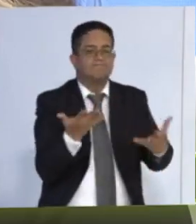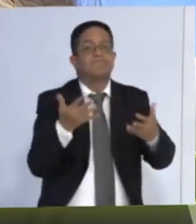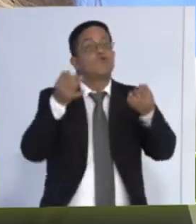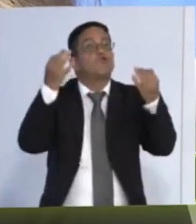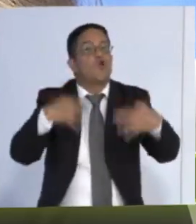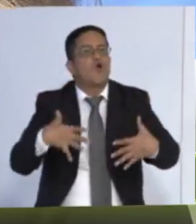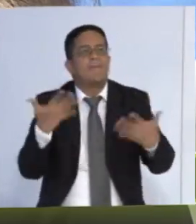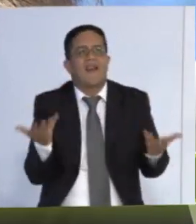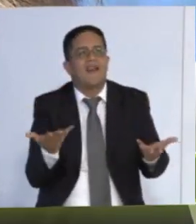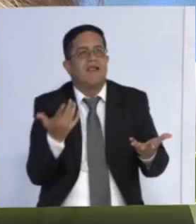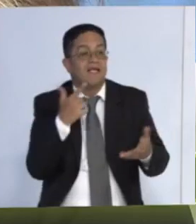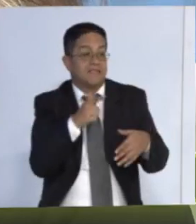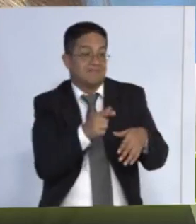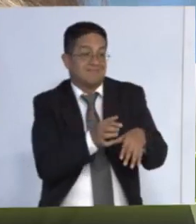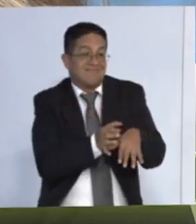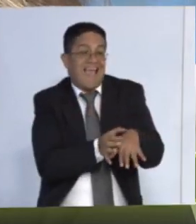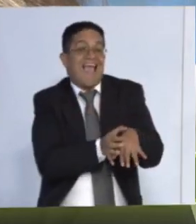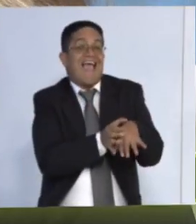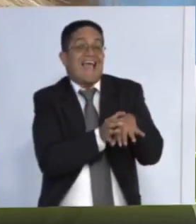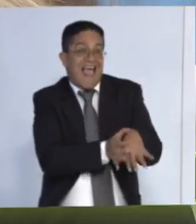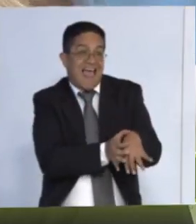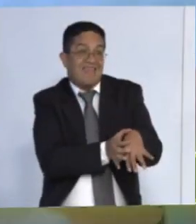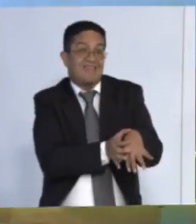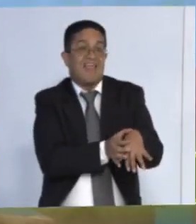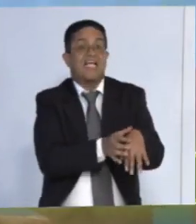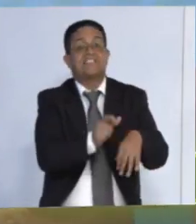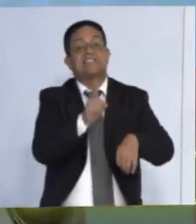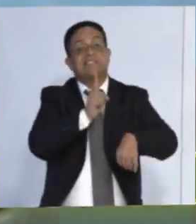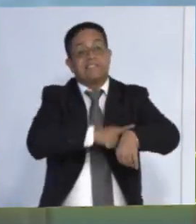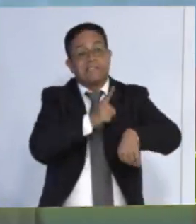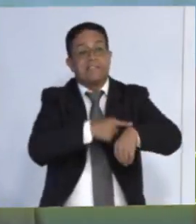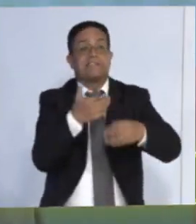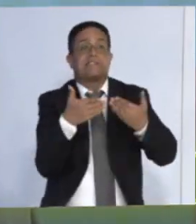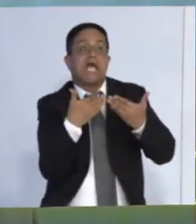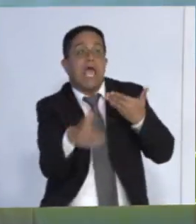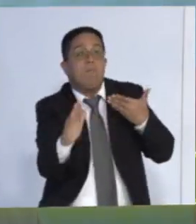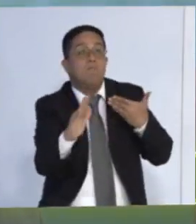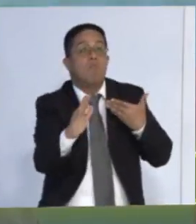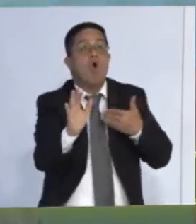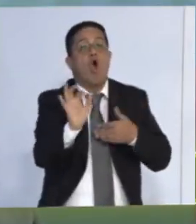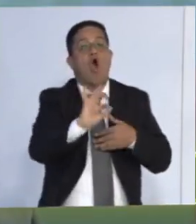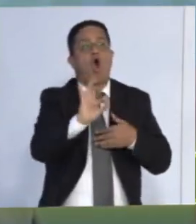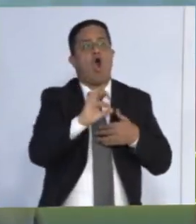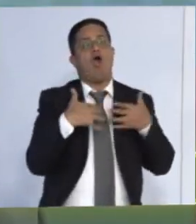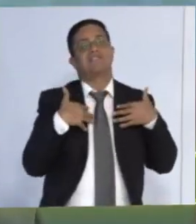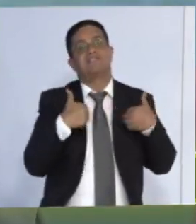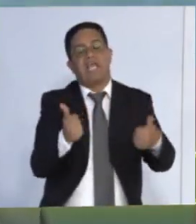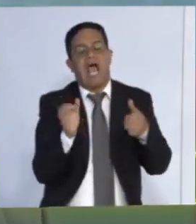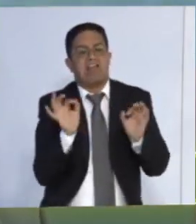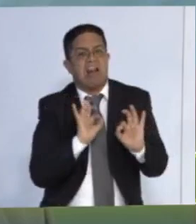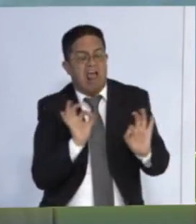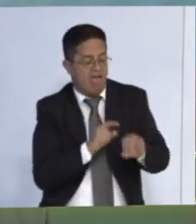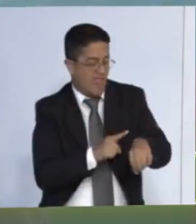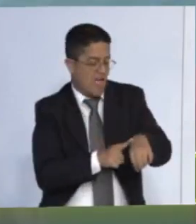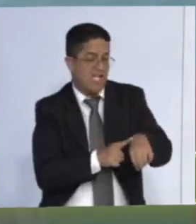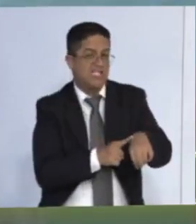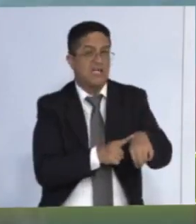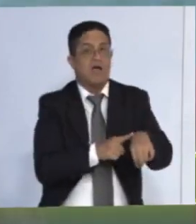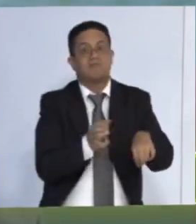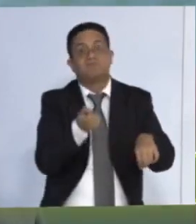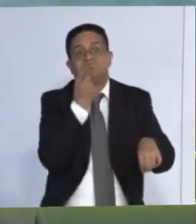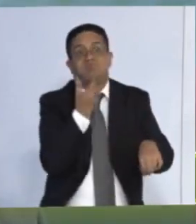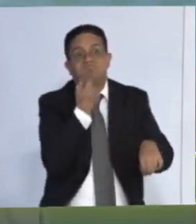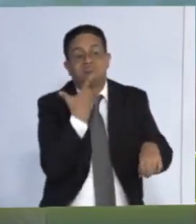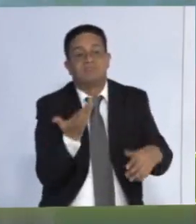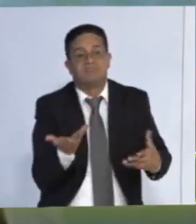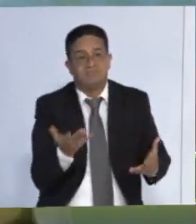son lesiones muy grandes, que duran mucho más tiempo o que no mejoran simplemente con medicamentos habituales. Pues,